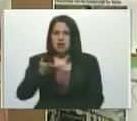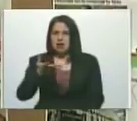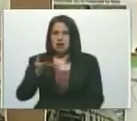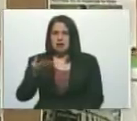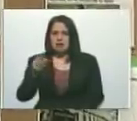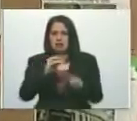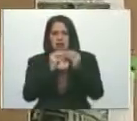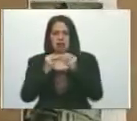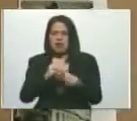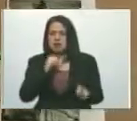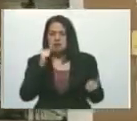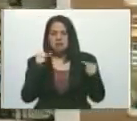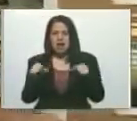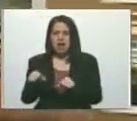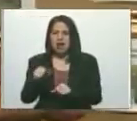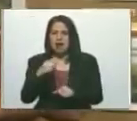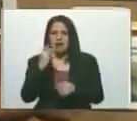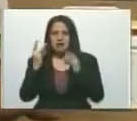noticia preparada.